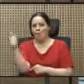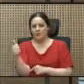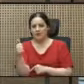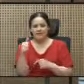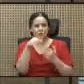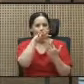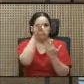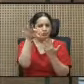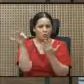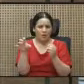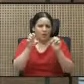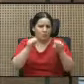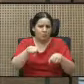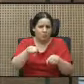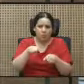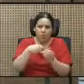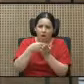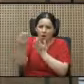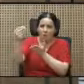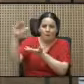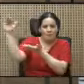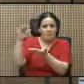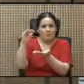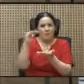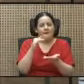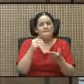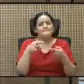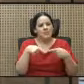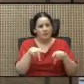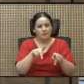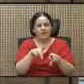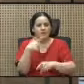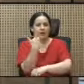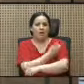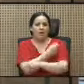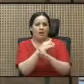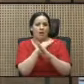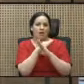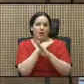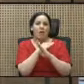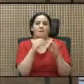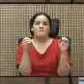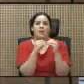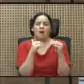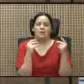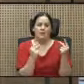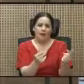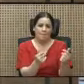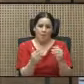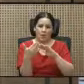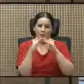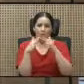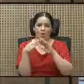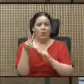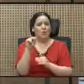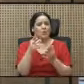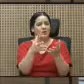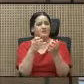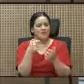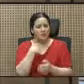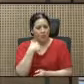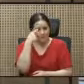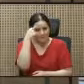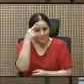opciones que nos permitan inmunizar de una manera más rápida a la población. No quisiera yo pensar que